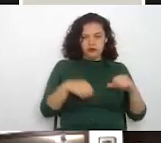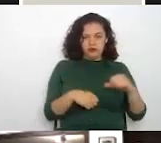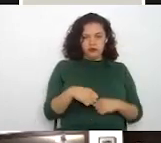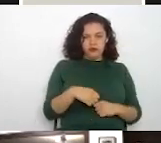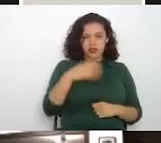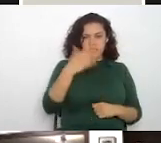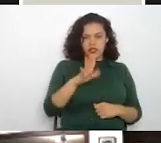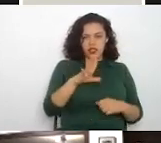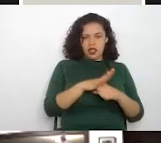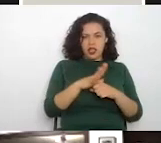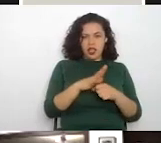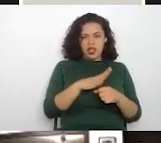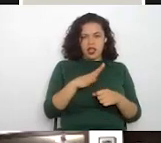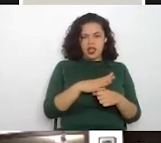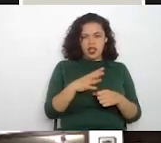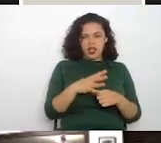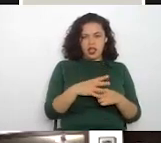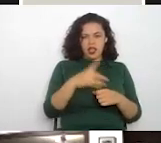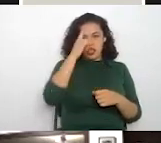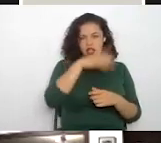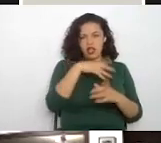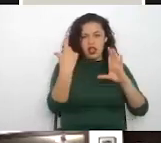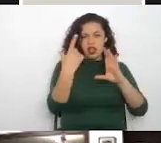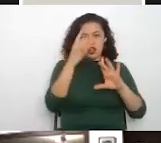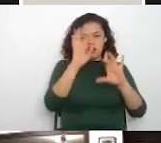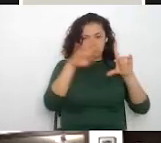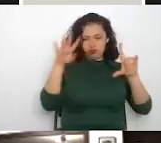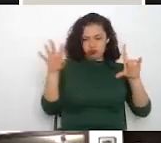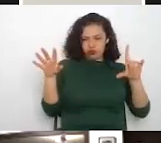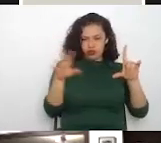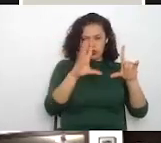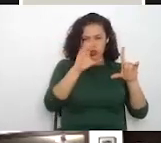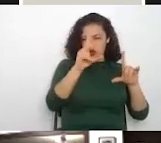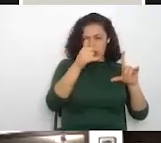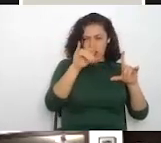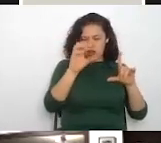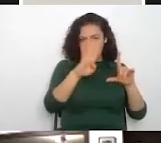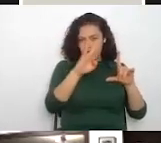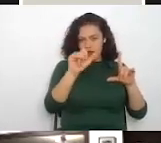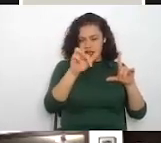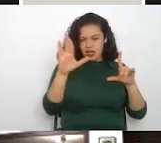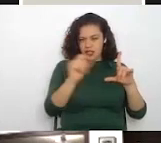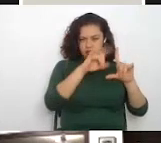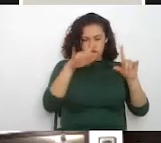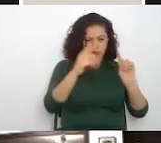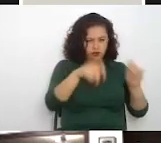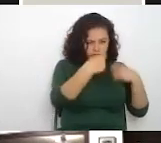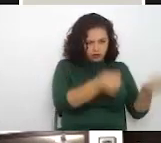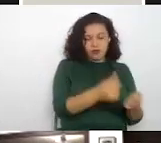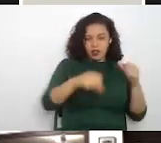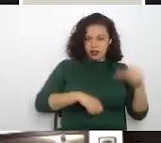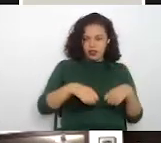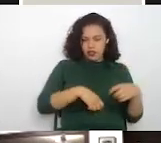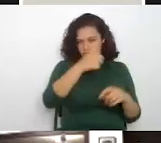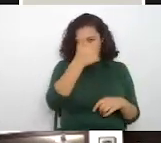era recibe las etiquetas del código de barras, ¿sí? Y la actividad 11 sería coloca las